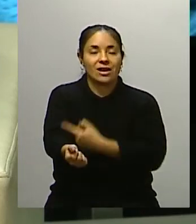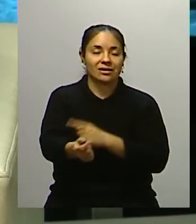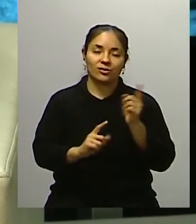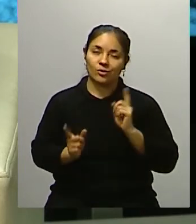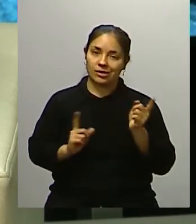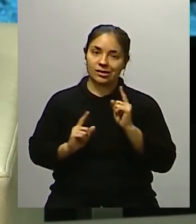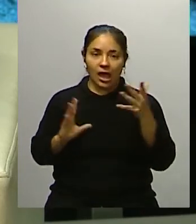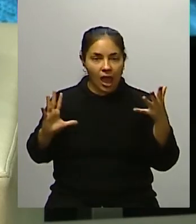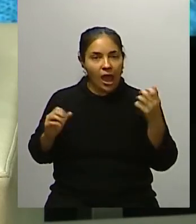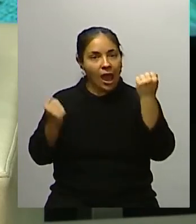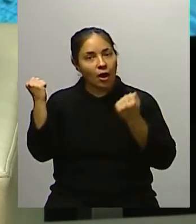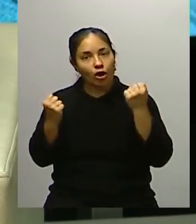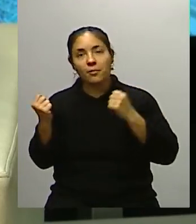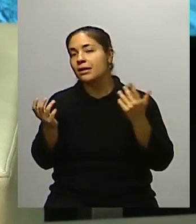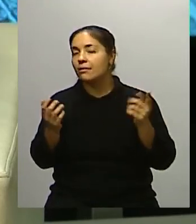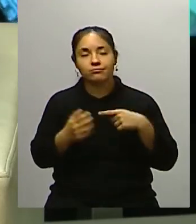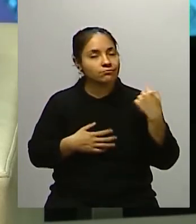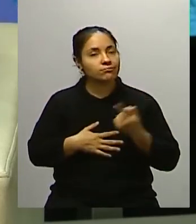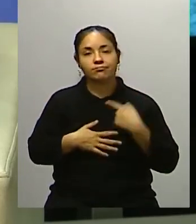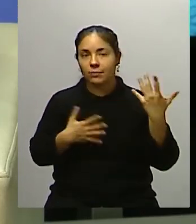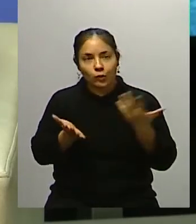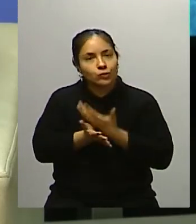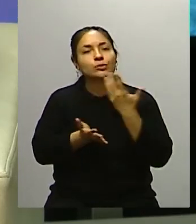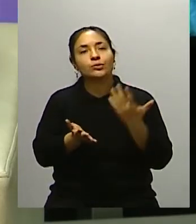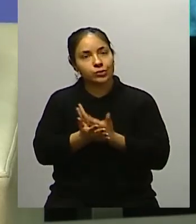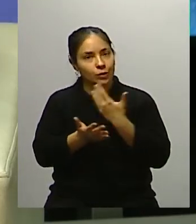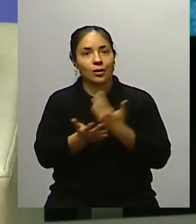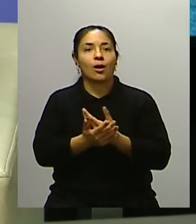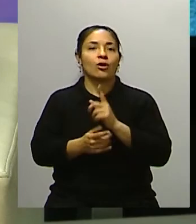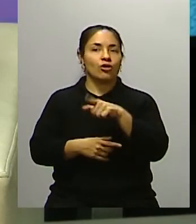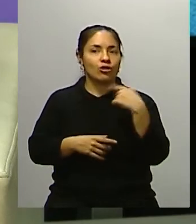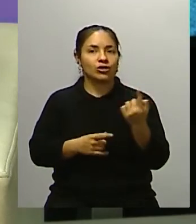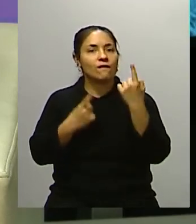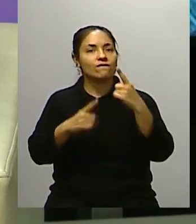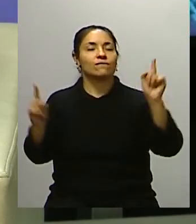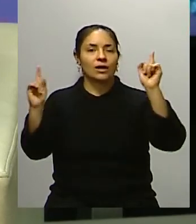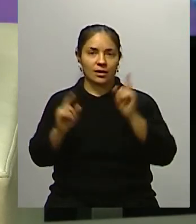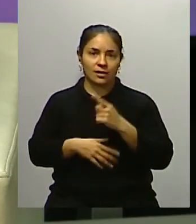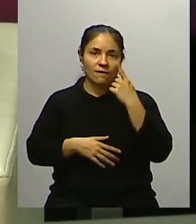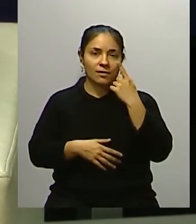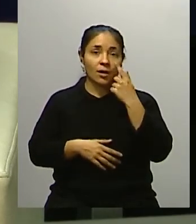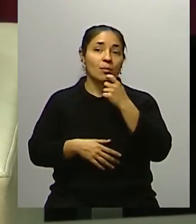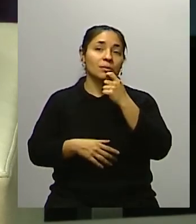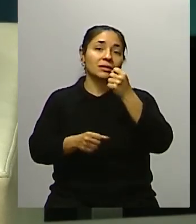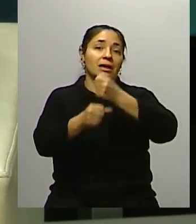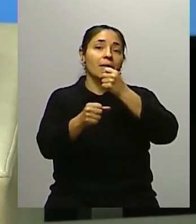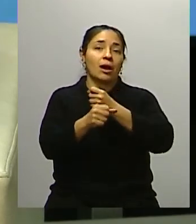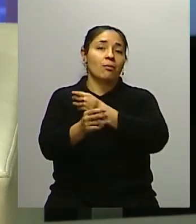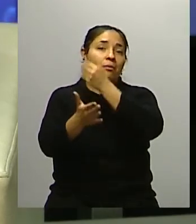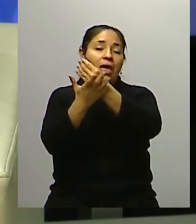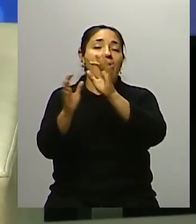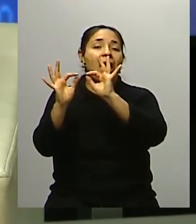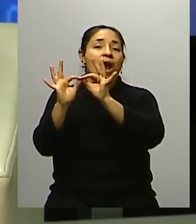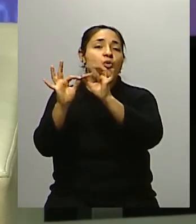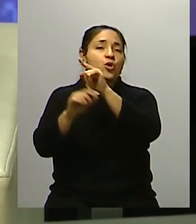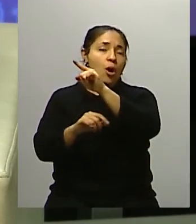constante. Entonces, lamentablemente, acá vivimos las secuelas de otra manera. Quizás un trabajador que trabaje, no sé, en Europa bajo